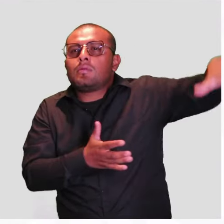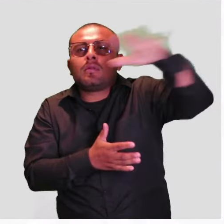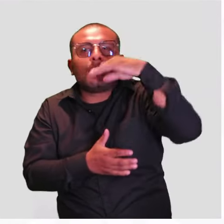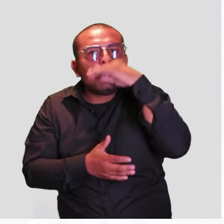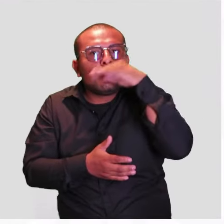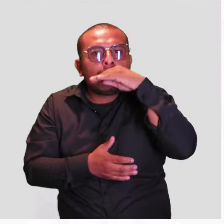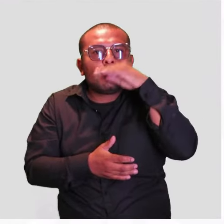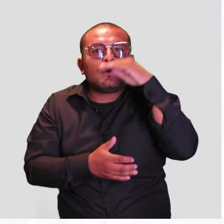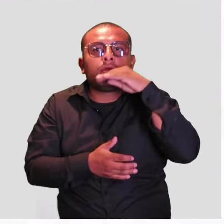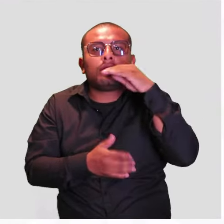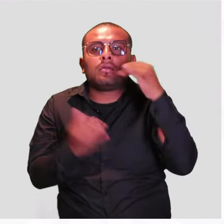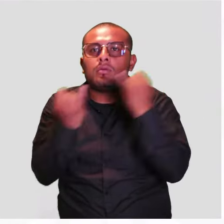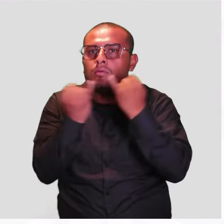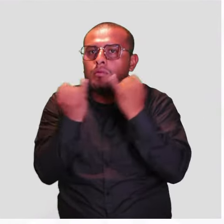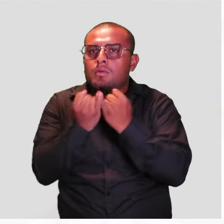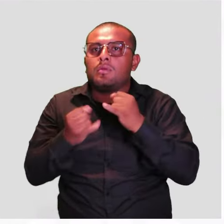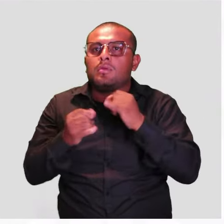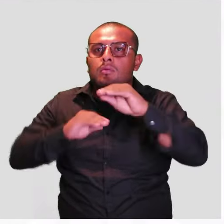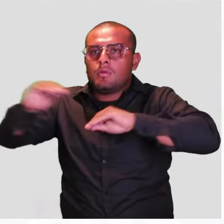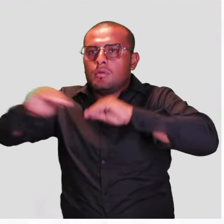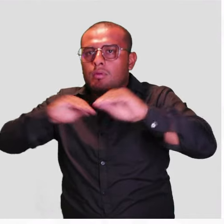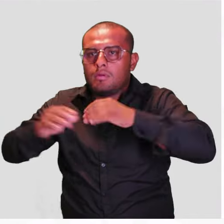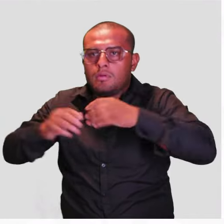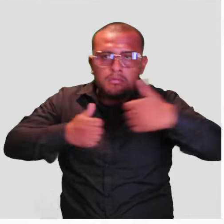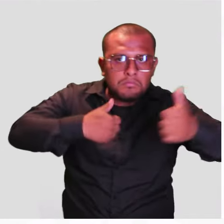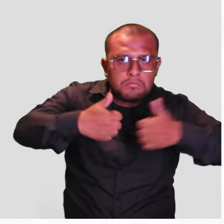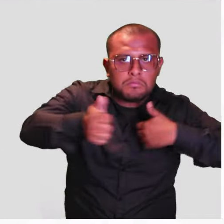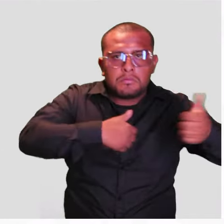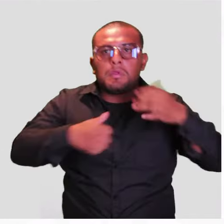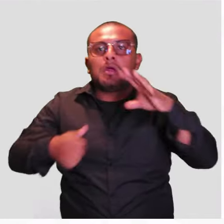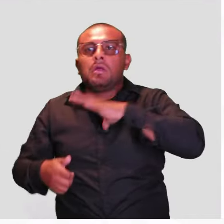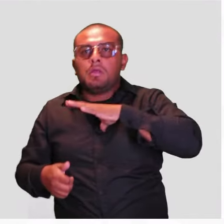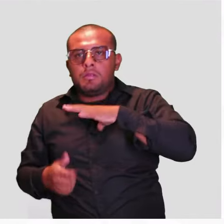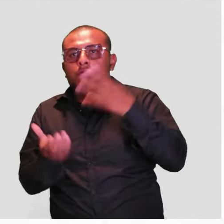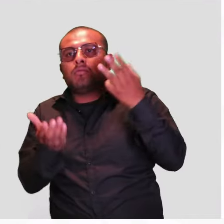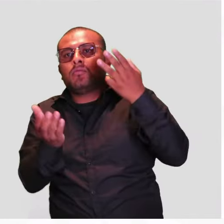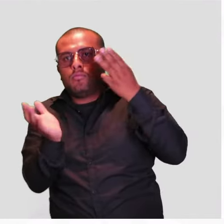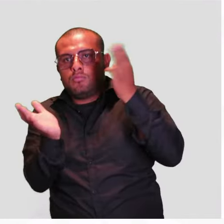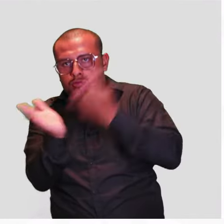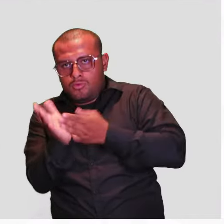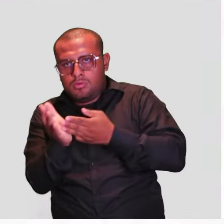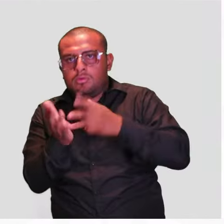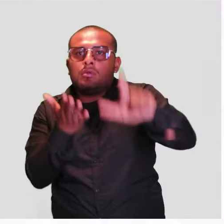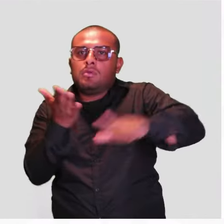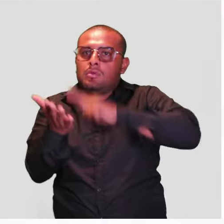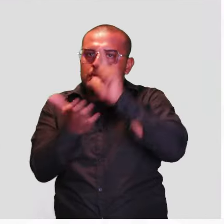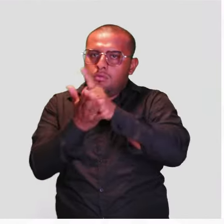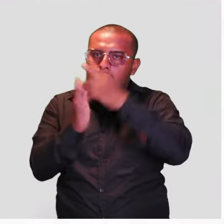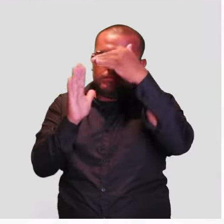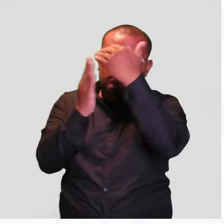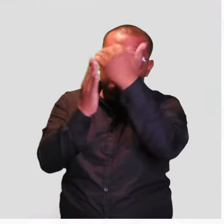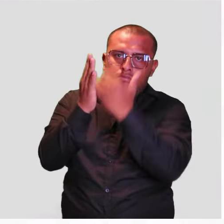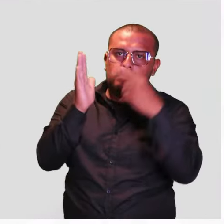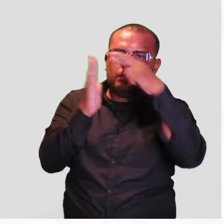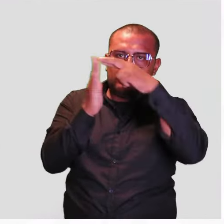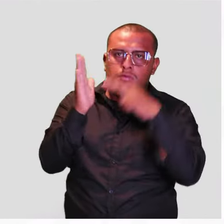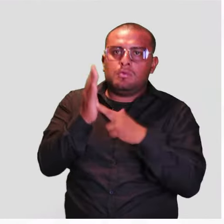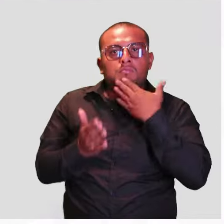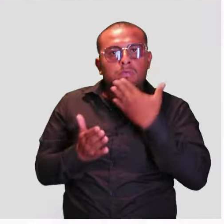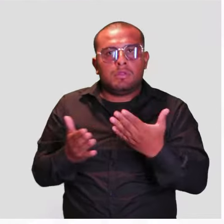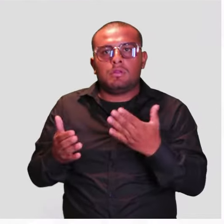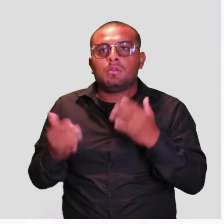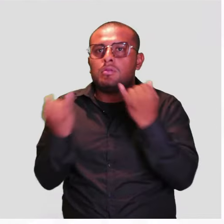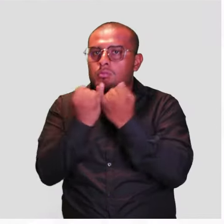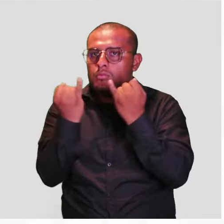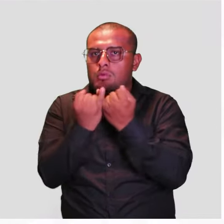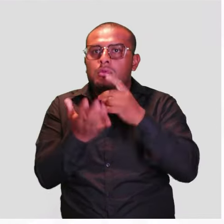cuestiones de tránsito vigilaremos que las multas, que todas las multas de tránsito se apeguen a la legalidad y que no sean excesivas. Seremos respetuosos de los